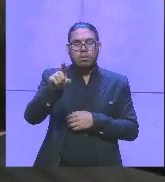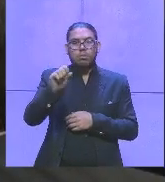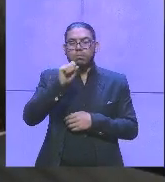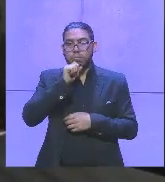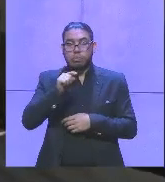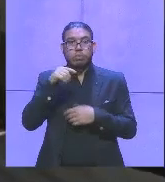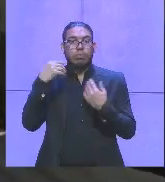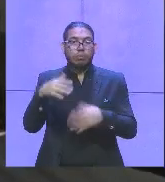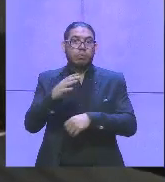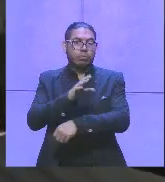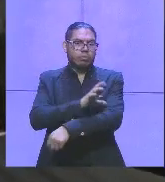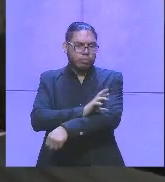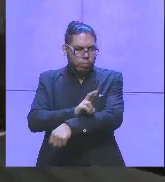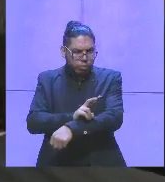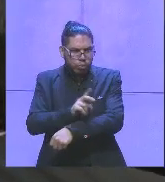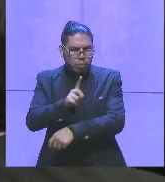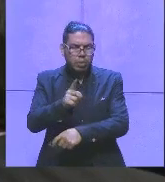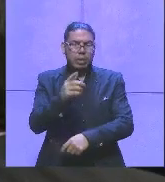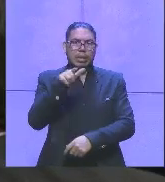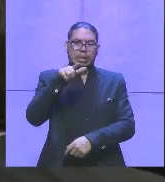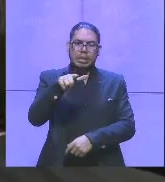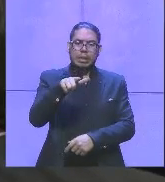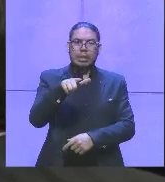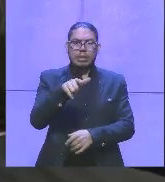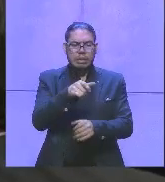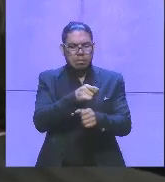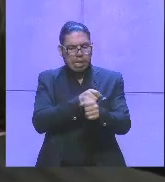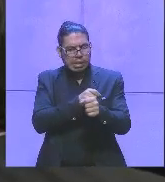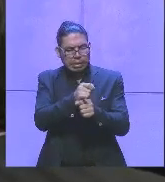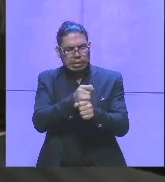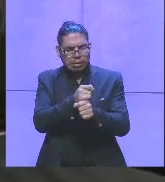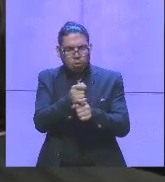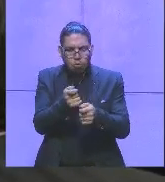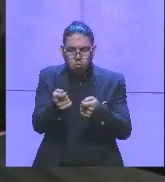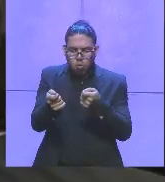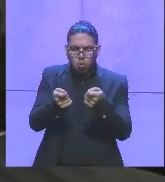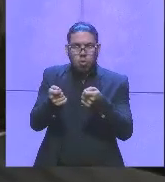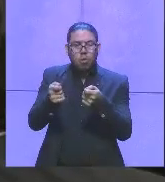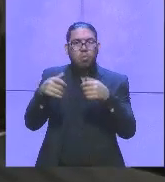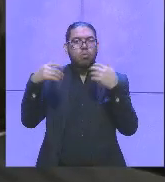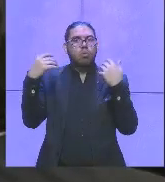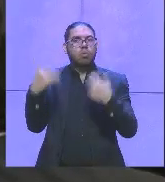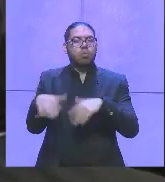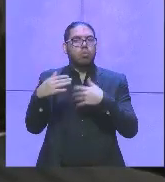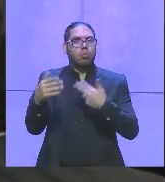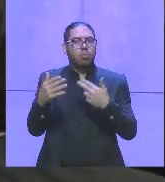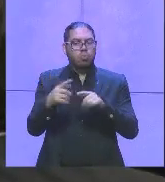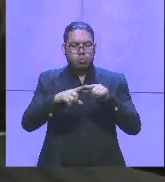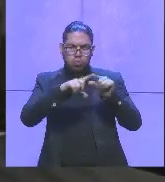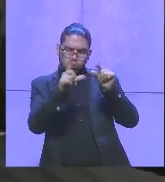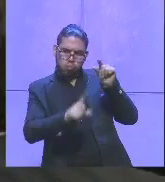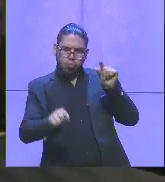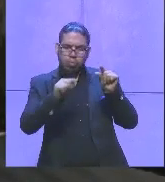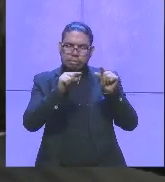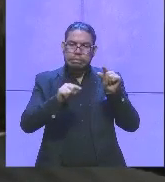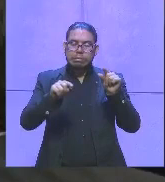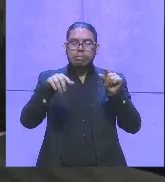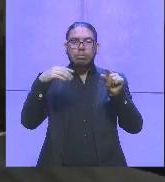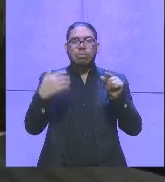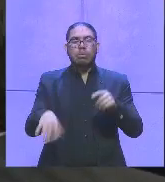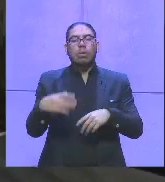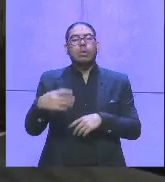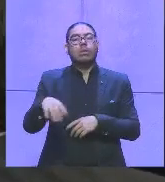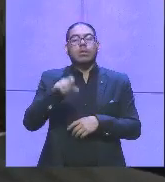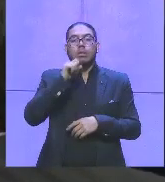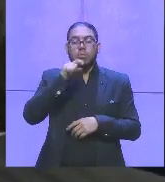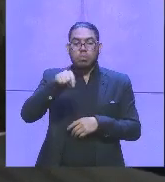a 17 investigadores e investigadoras de talla nacional y que nos da como resultado esta obra en